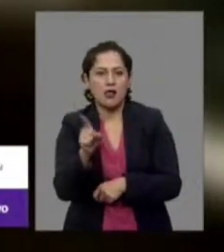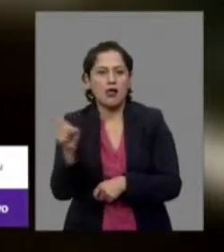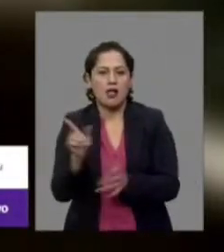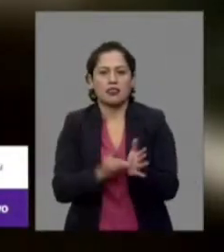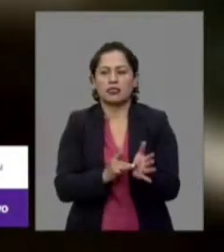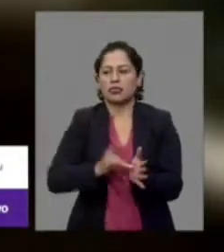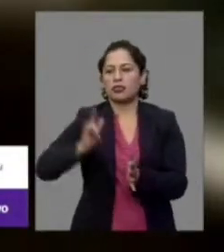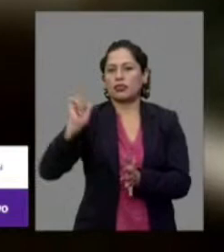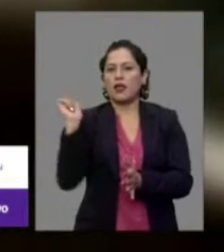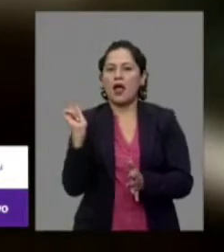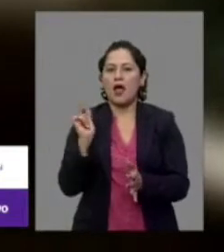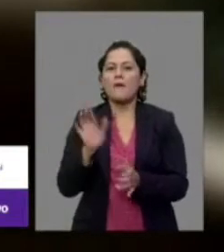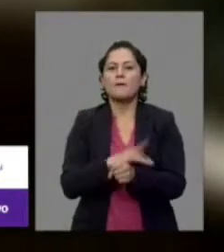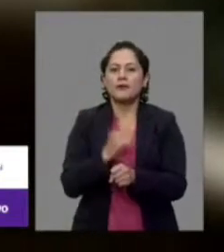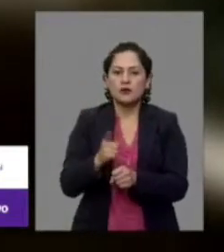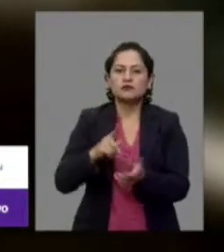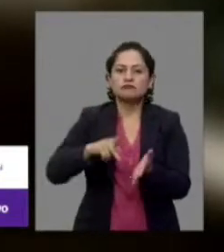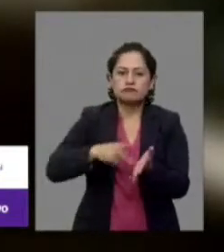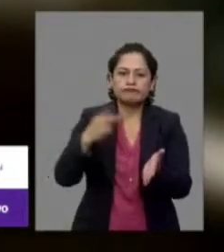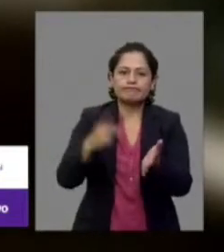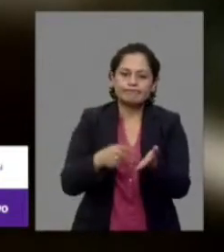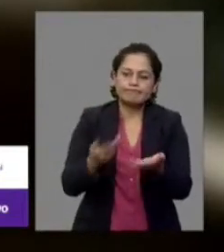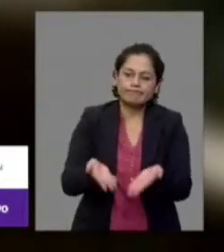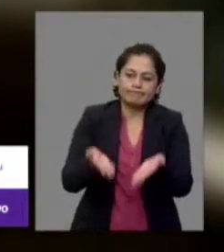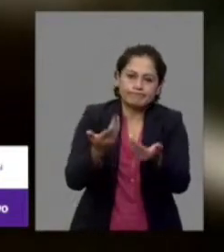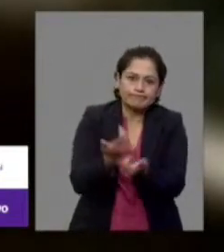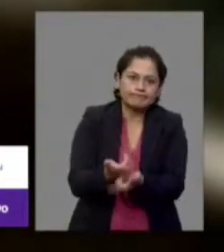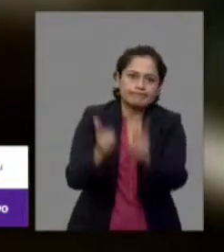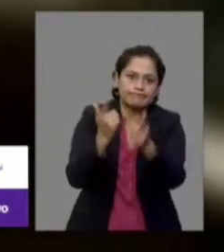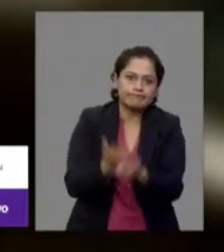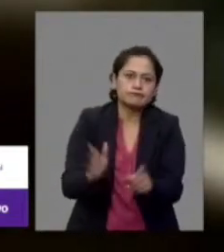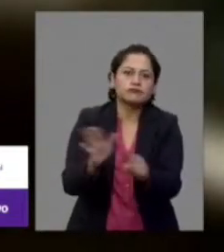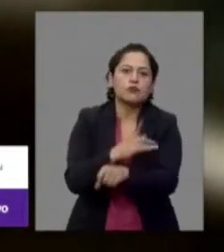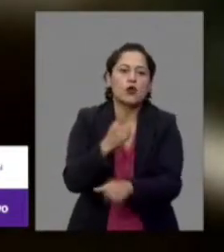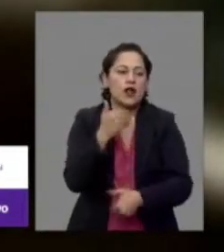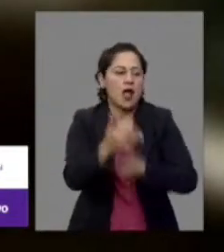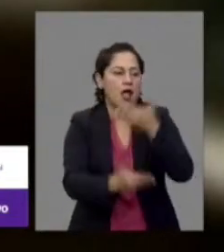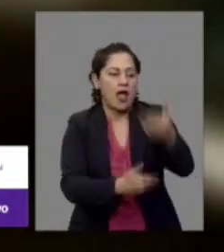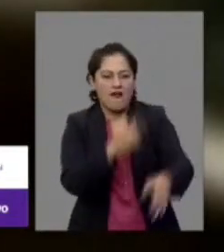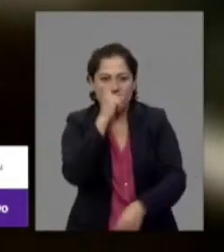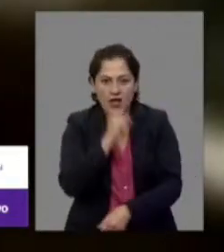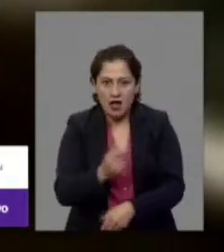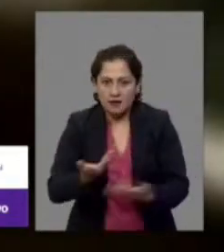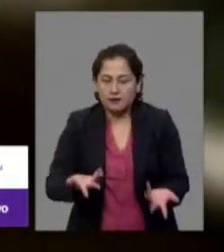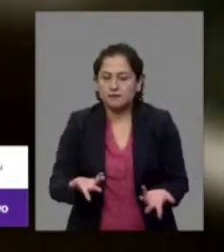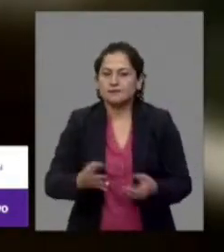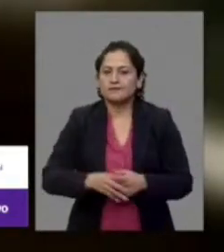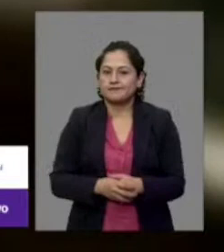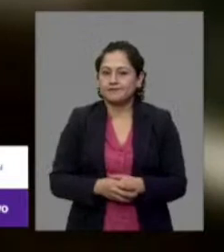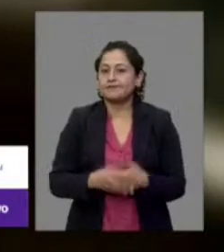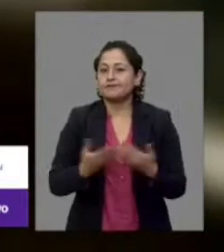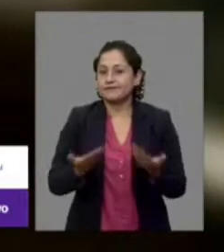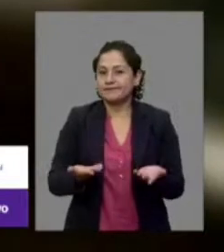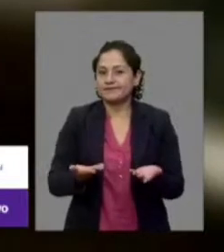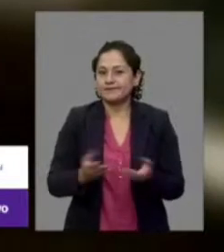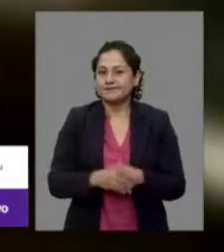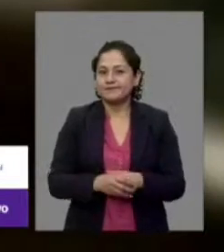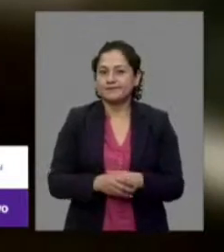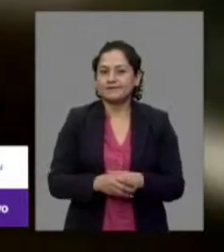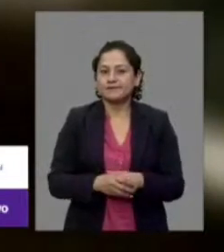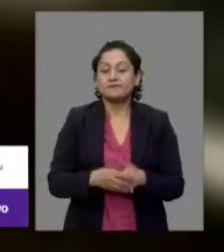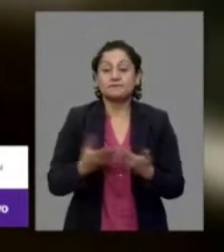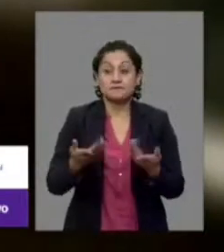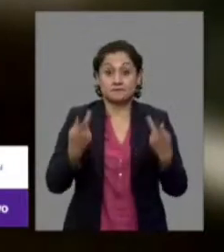personas quedan libres por aplicación de estos criterios y al rato nuevamente